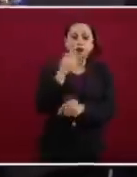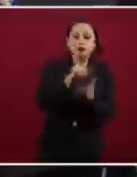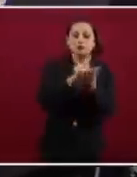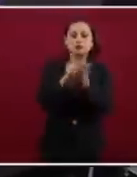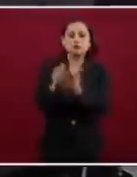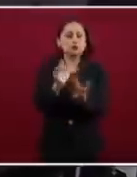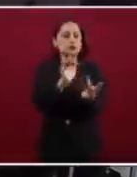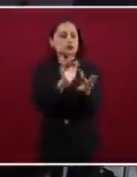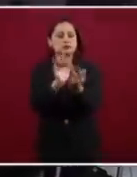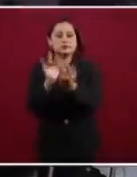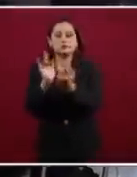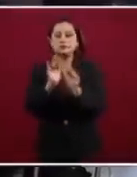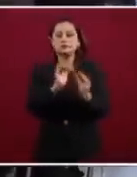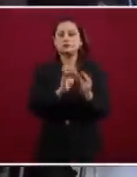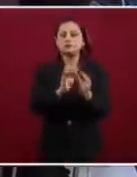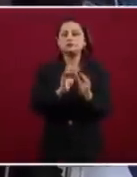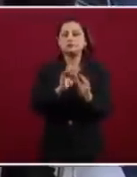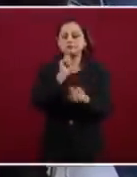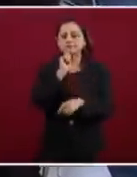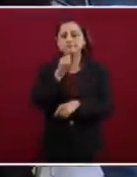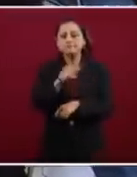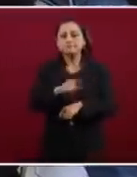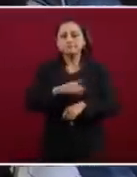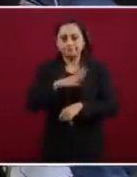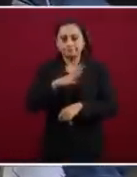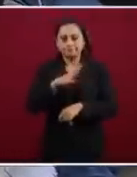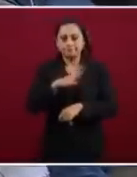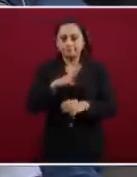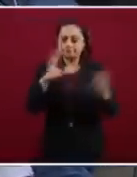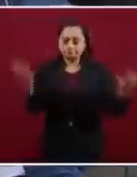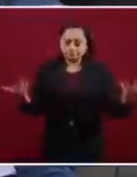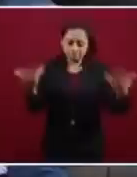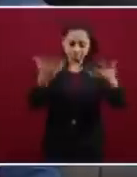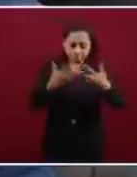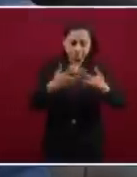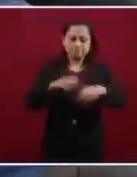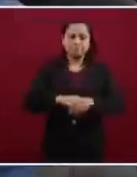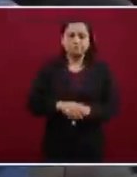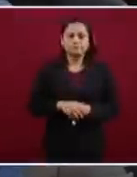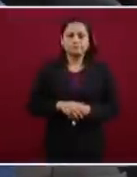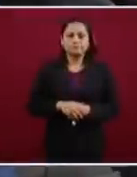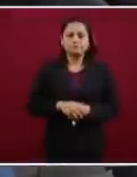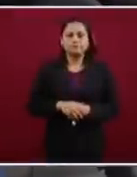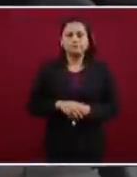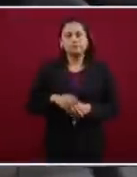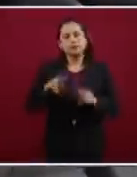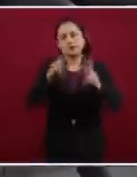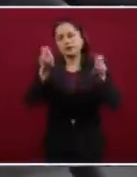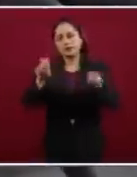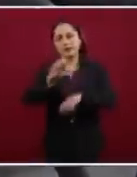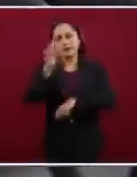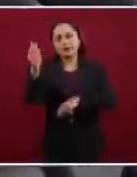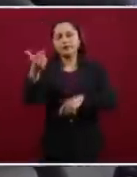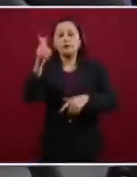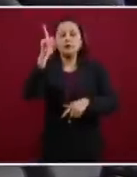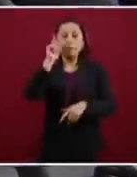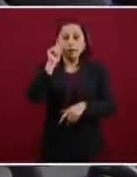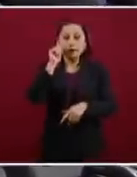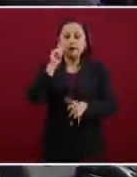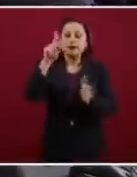bueno el tema mañana vamos a volver a poner la línea del